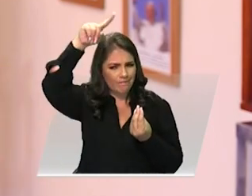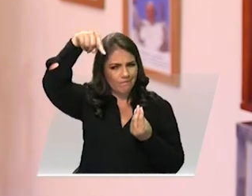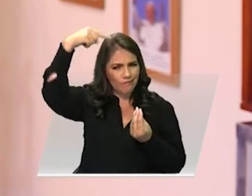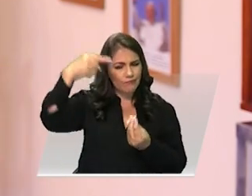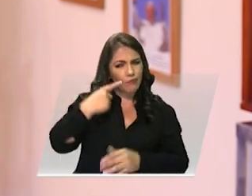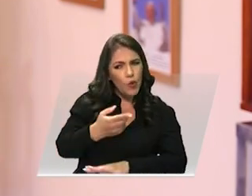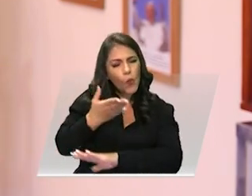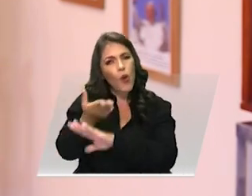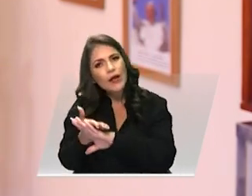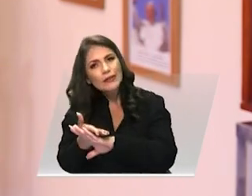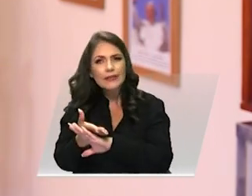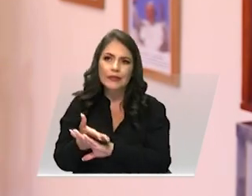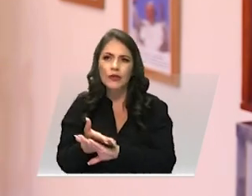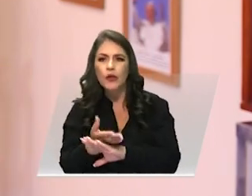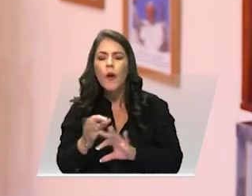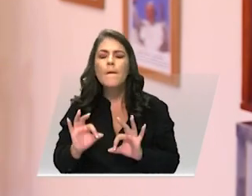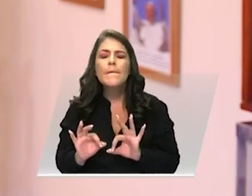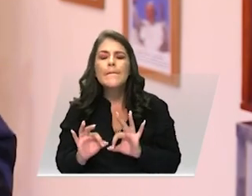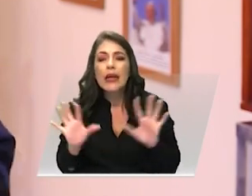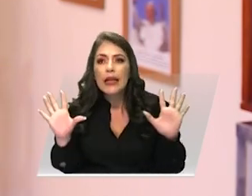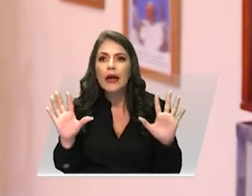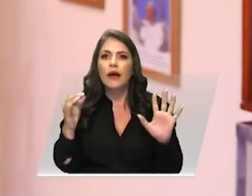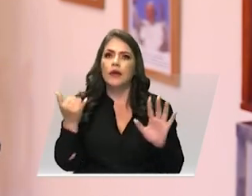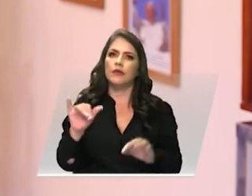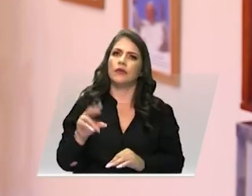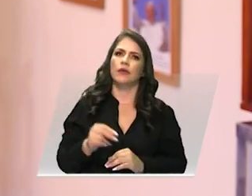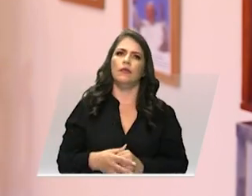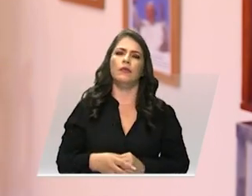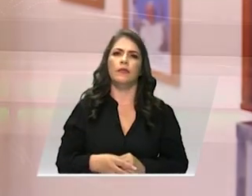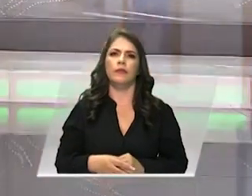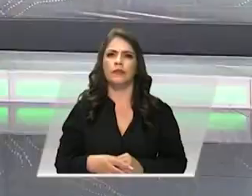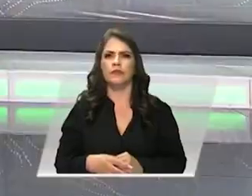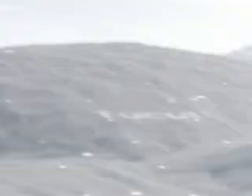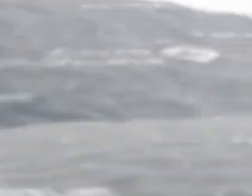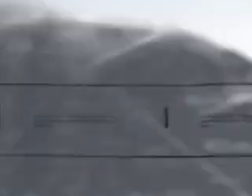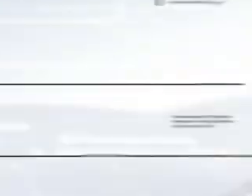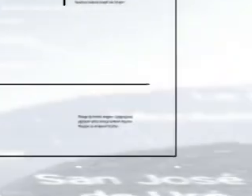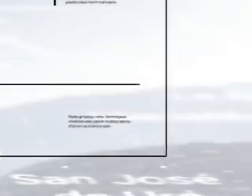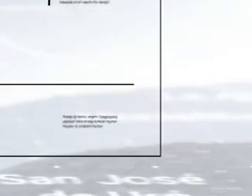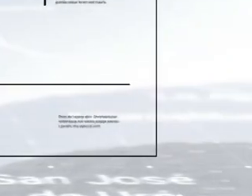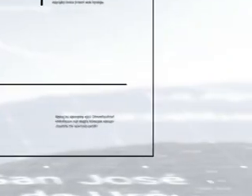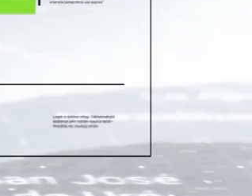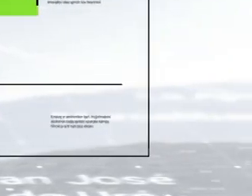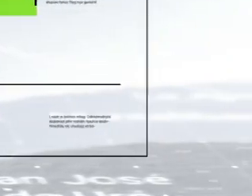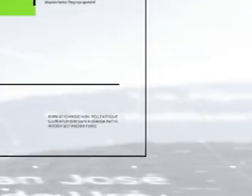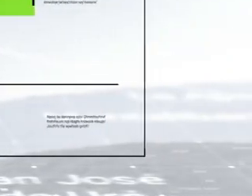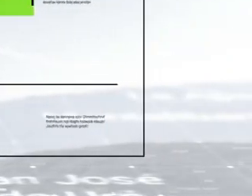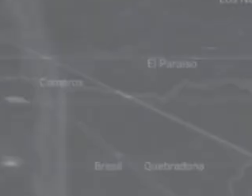presentar precisamente un milagro por intercesión de Monseñor Miguel Ángel Builes.